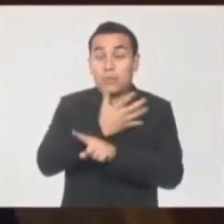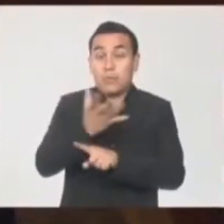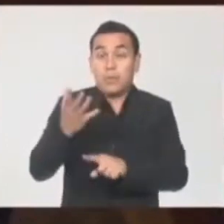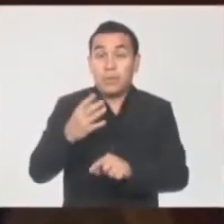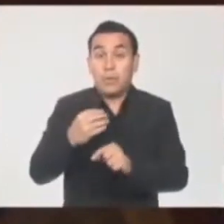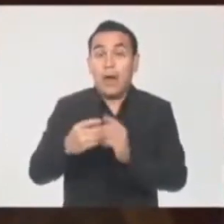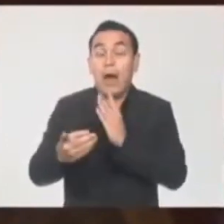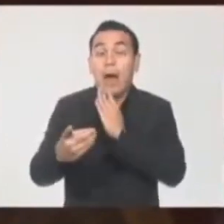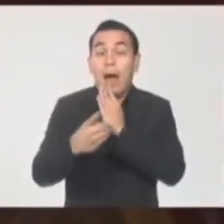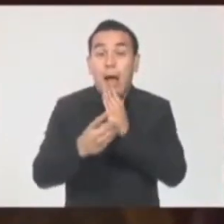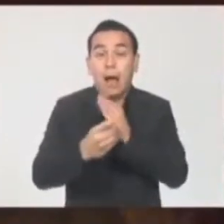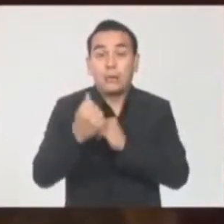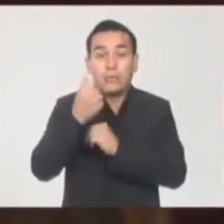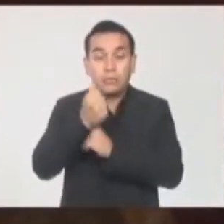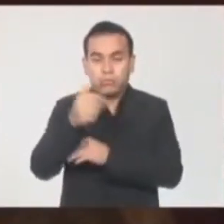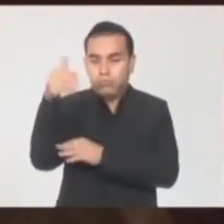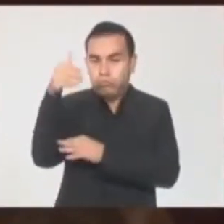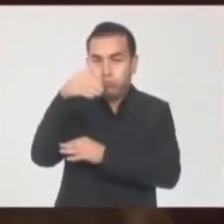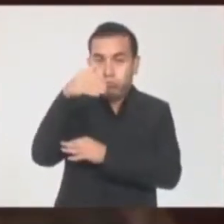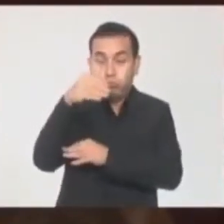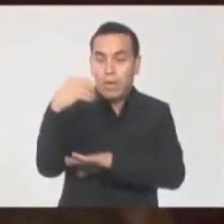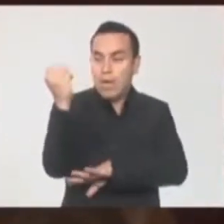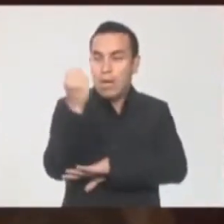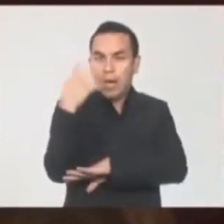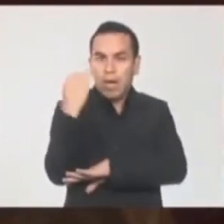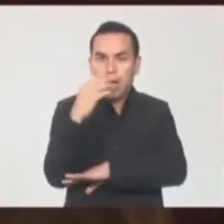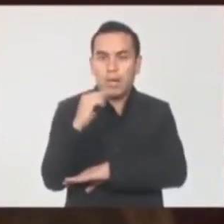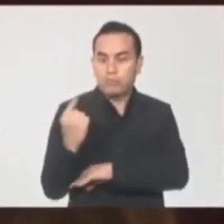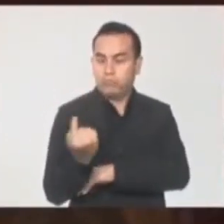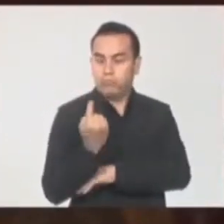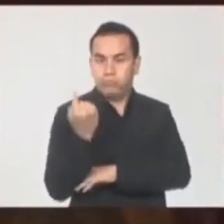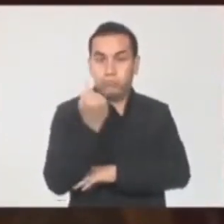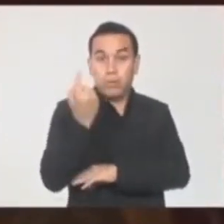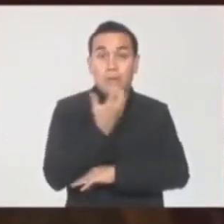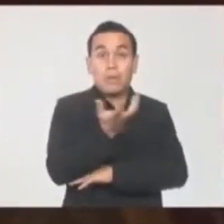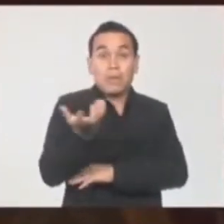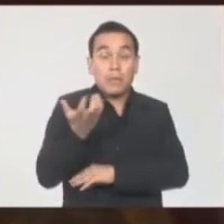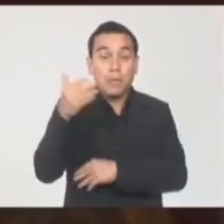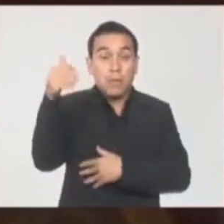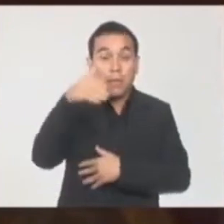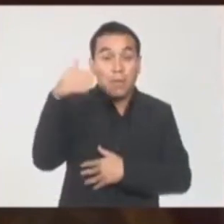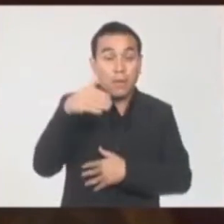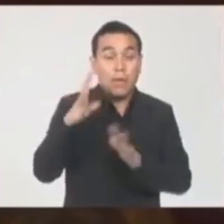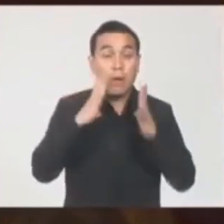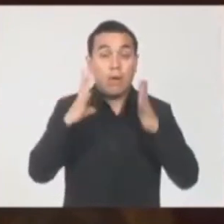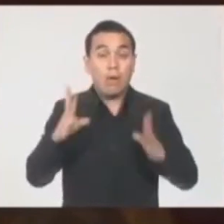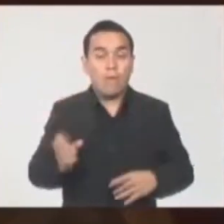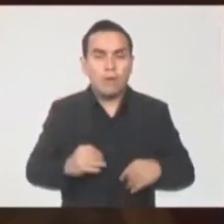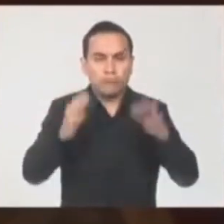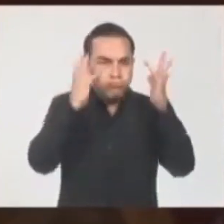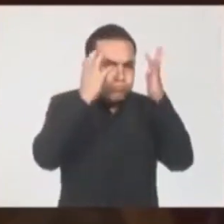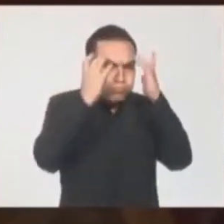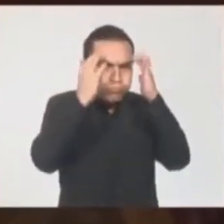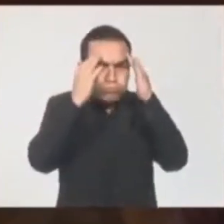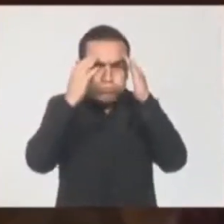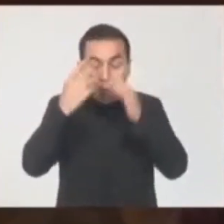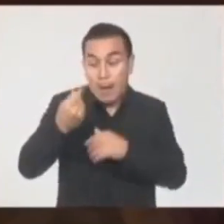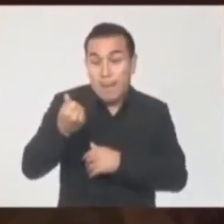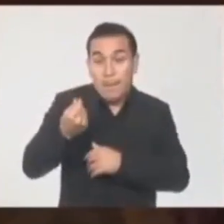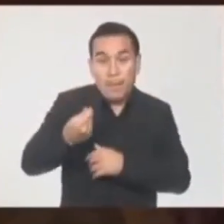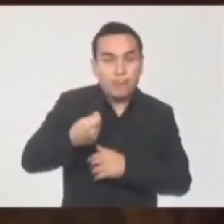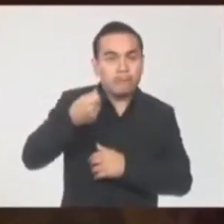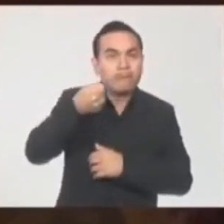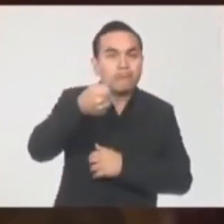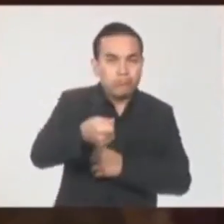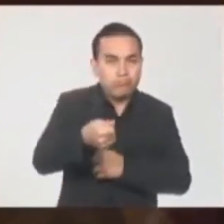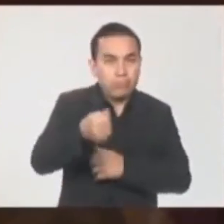digital de la educación en medio de una emergencia. Era impensable que el gobierno se iba a preocupar por darle dinero a la gente